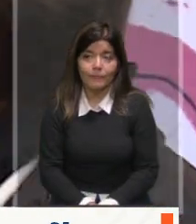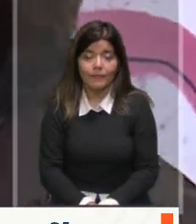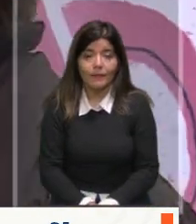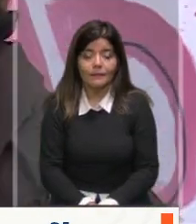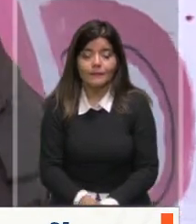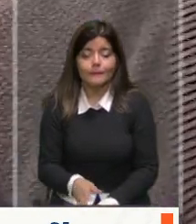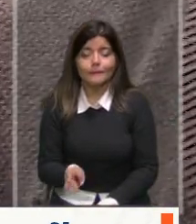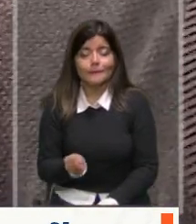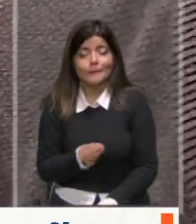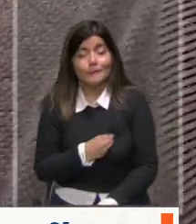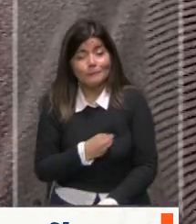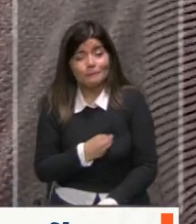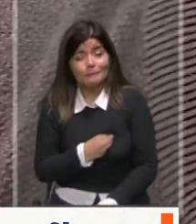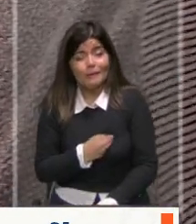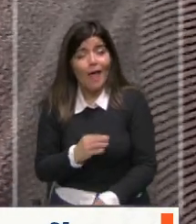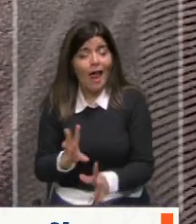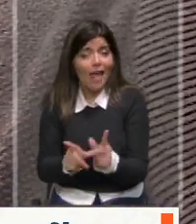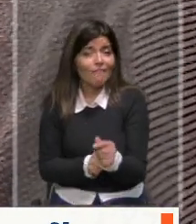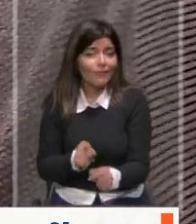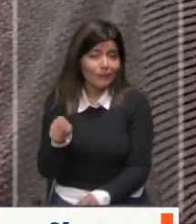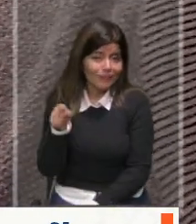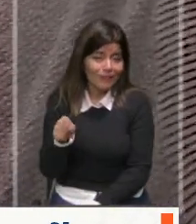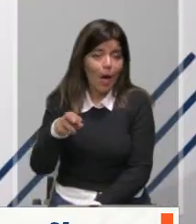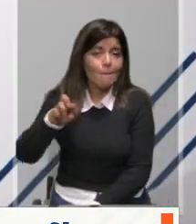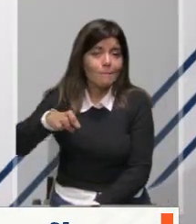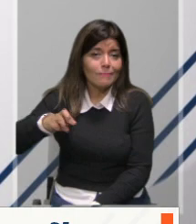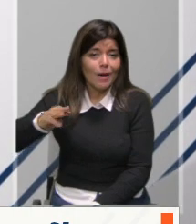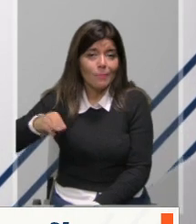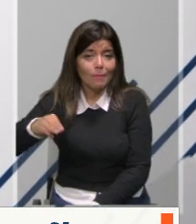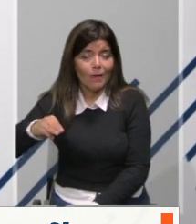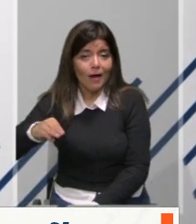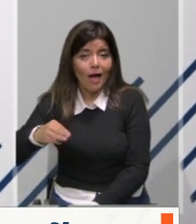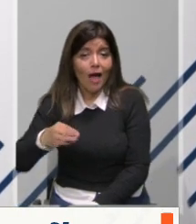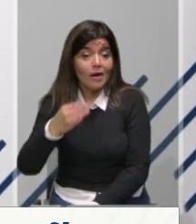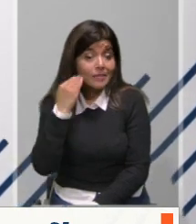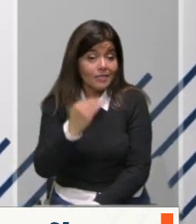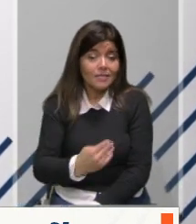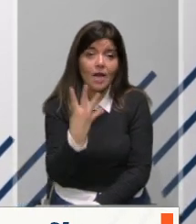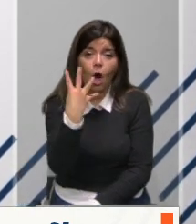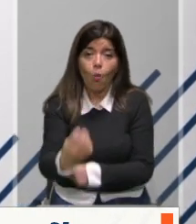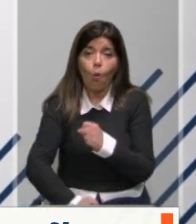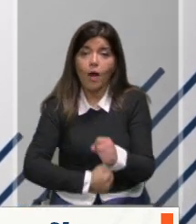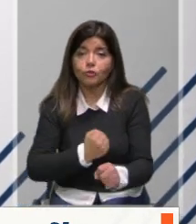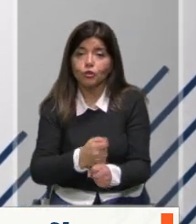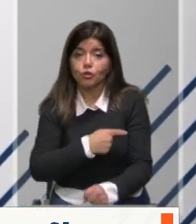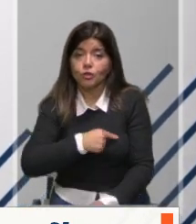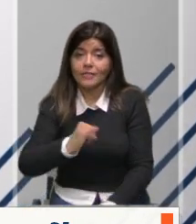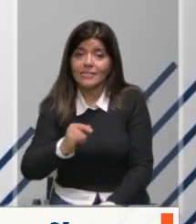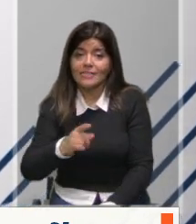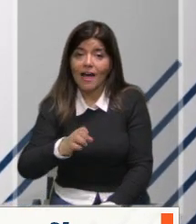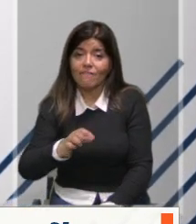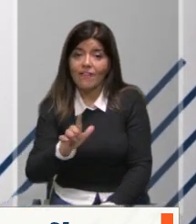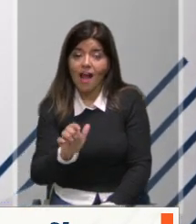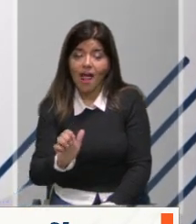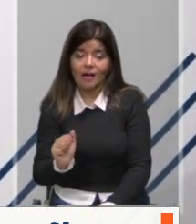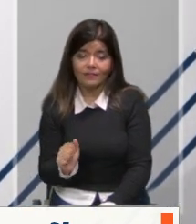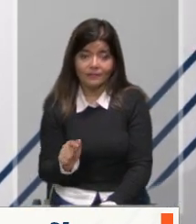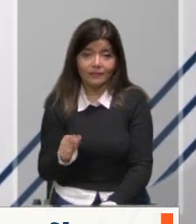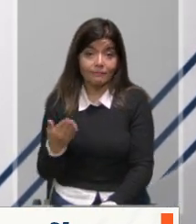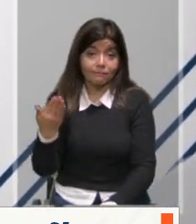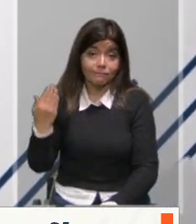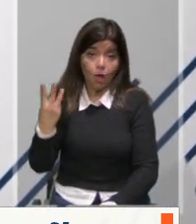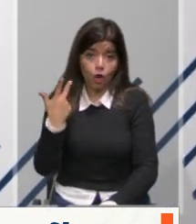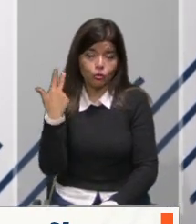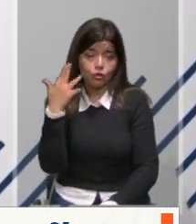Sumidos en un profundo dolor están los padres de Isabela, de tan solo 4 años, quien hace 8 días falleció, dicen